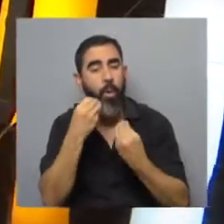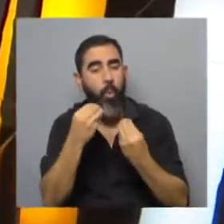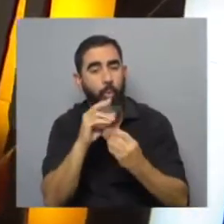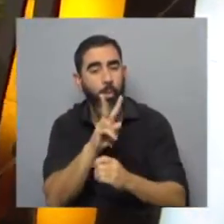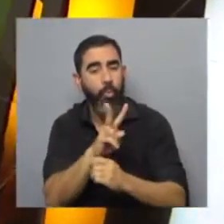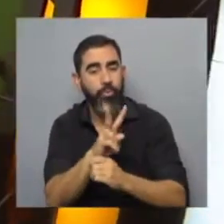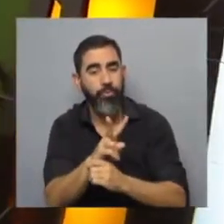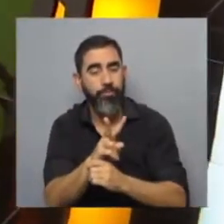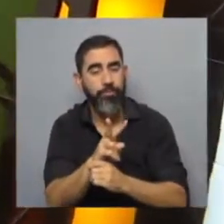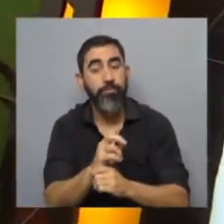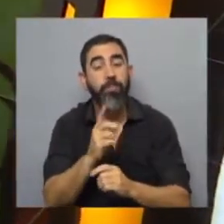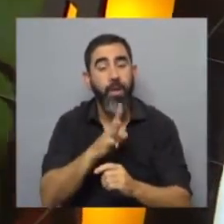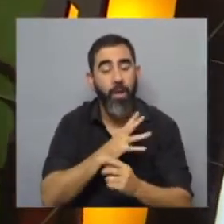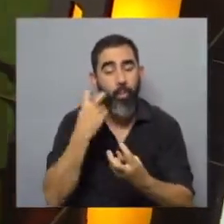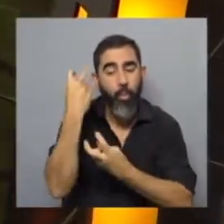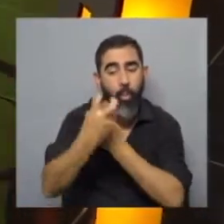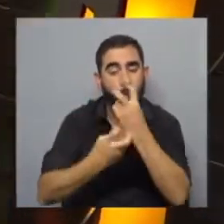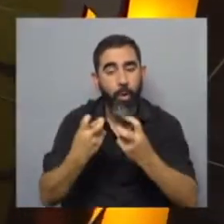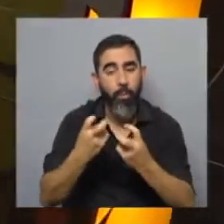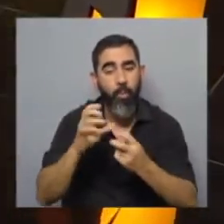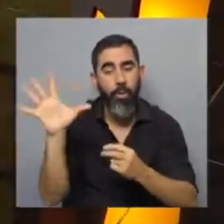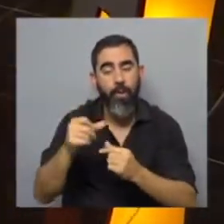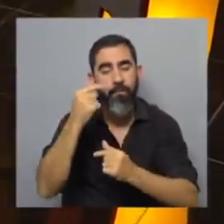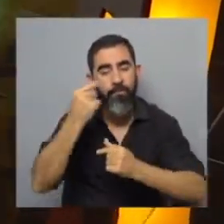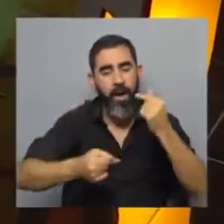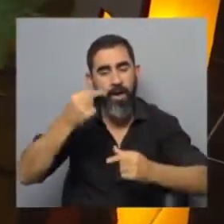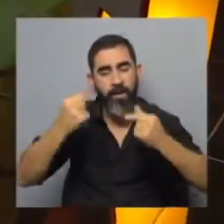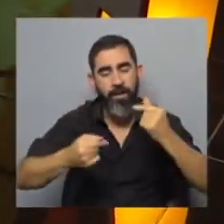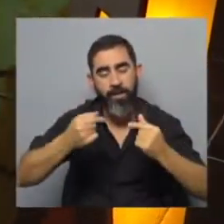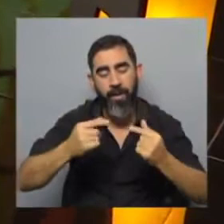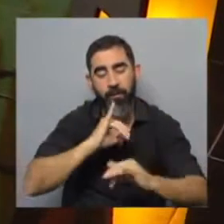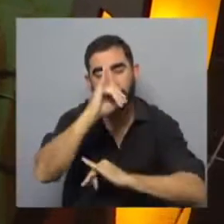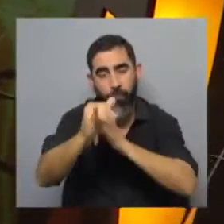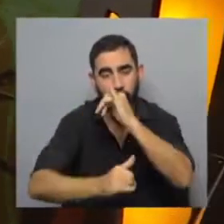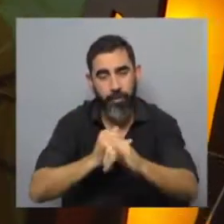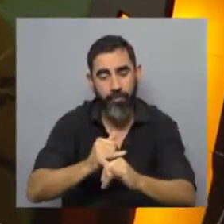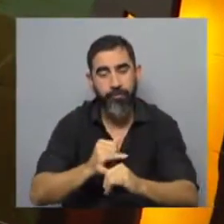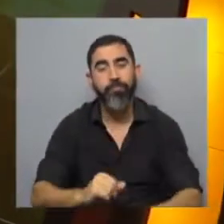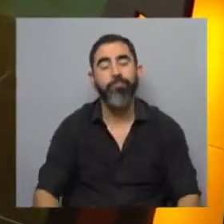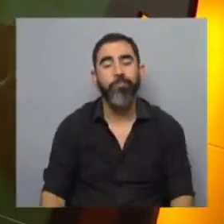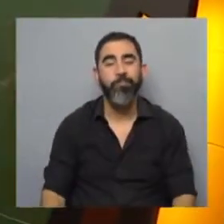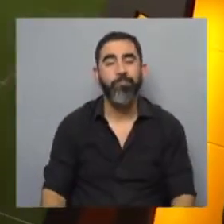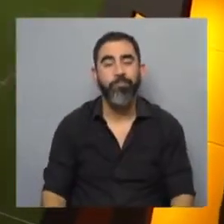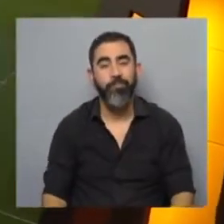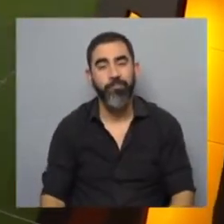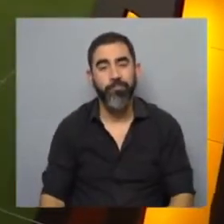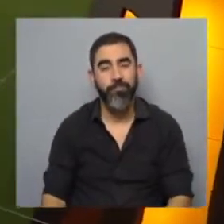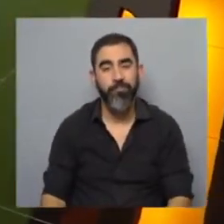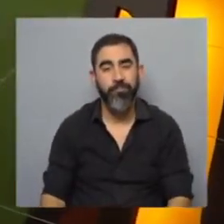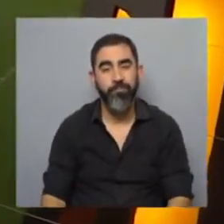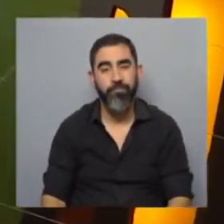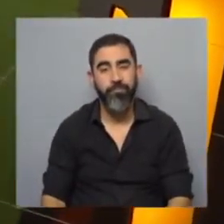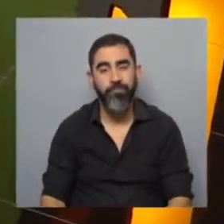que sí. Bueno, y nosotros tratamos siempre de traer variedad, menú variado, así que, y hablando de menú... Hablando de menú. Hablando de